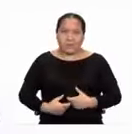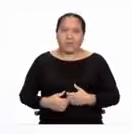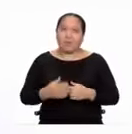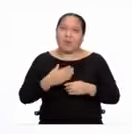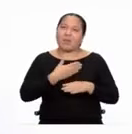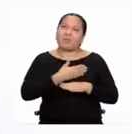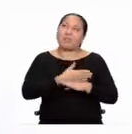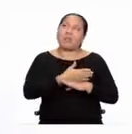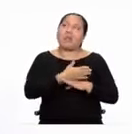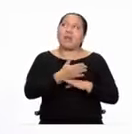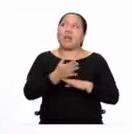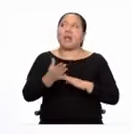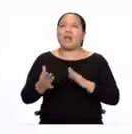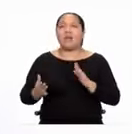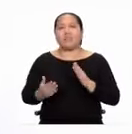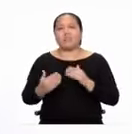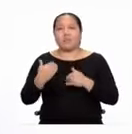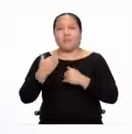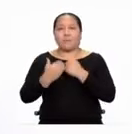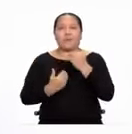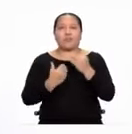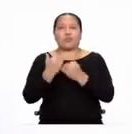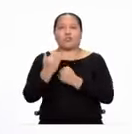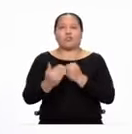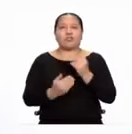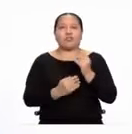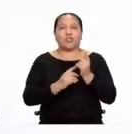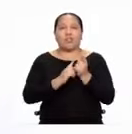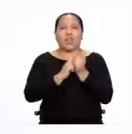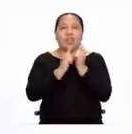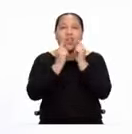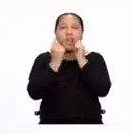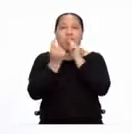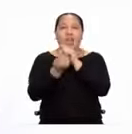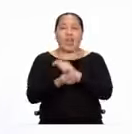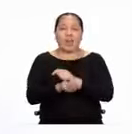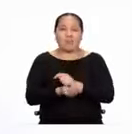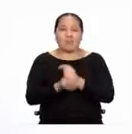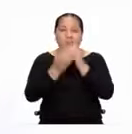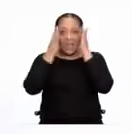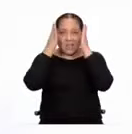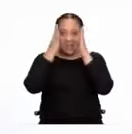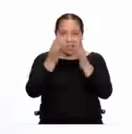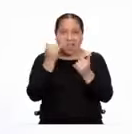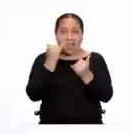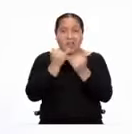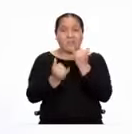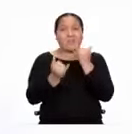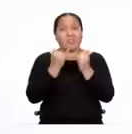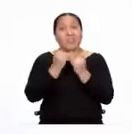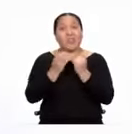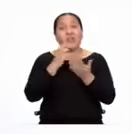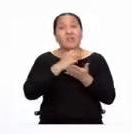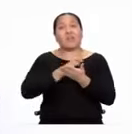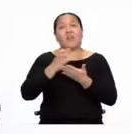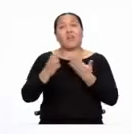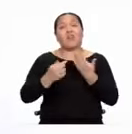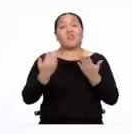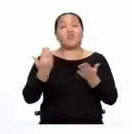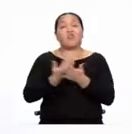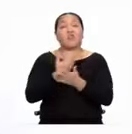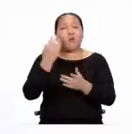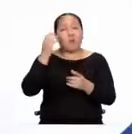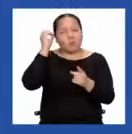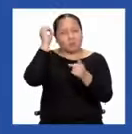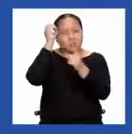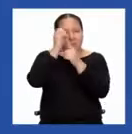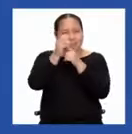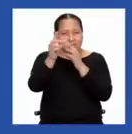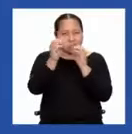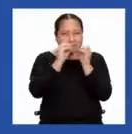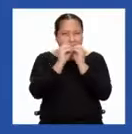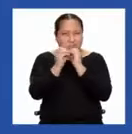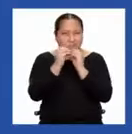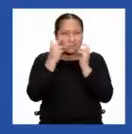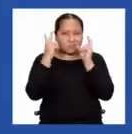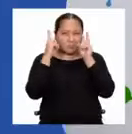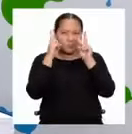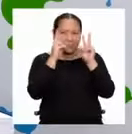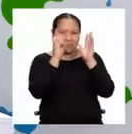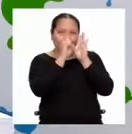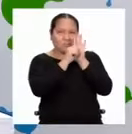proceso de evolución. Presta mucha atención porque al final del programa habrá un nuevo reto para resolver. ¡Vamos con el